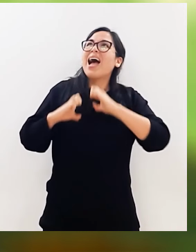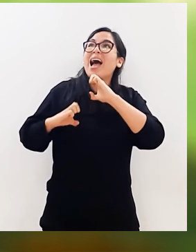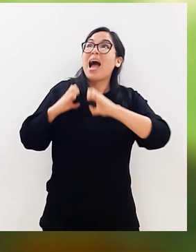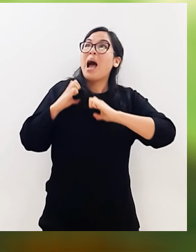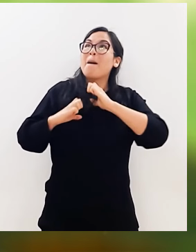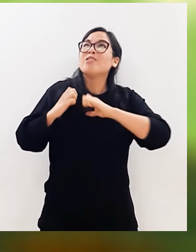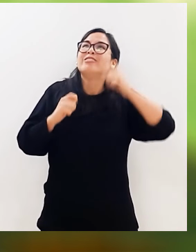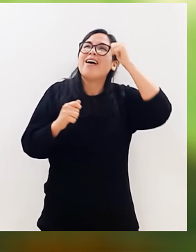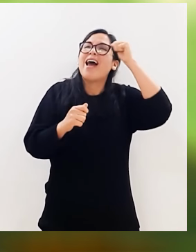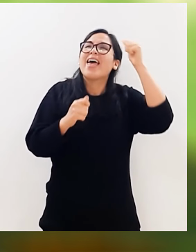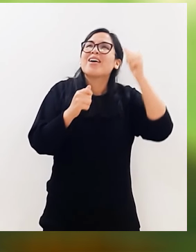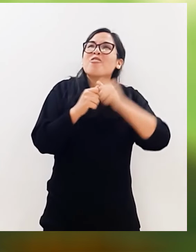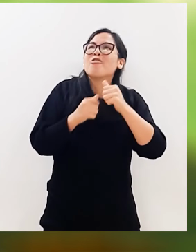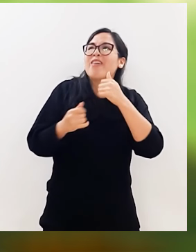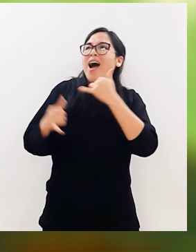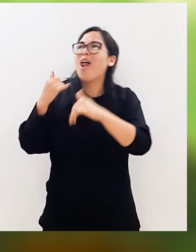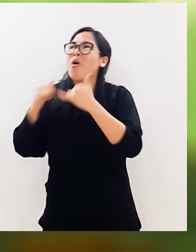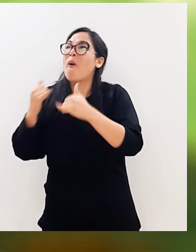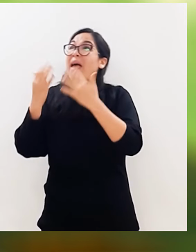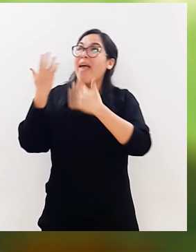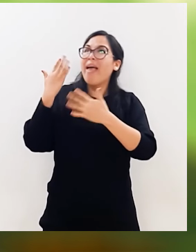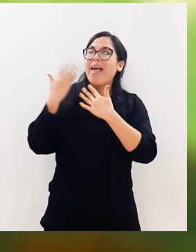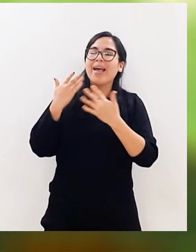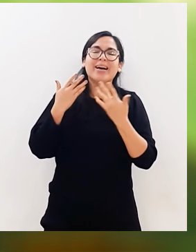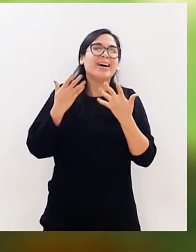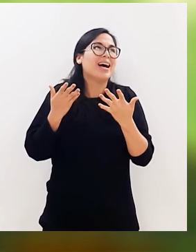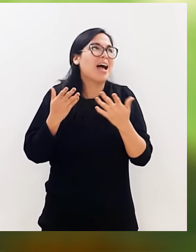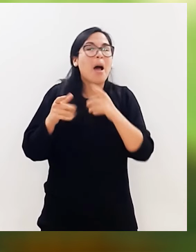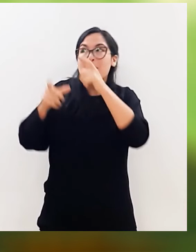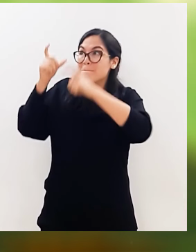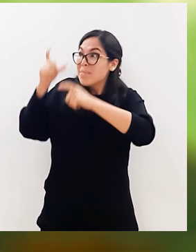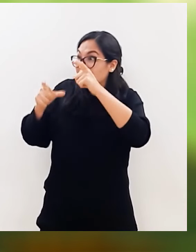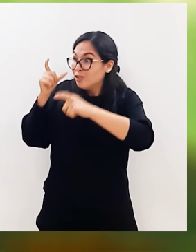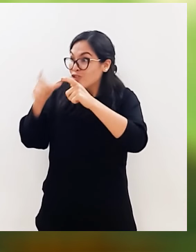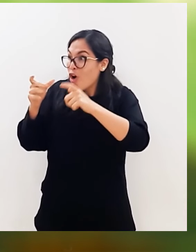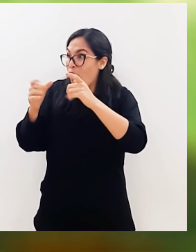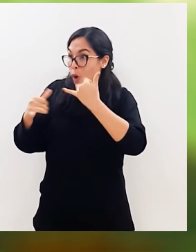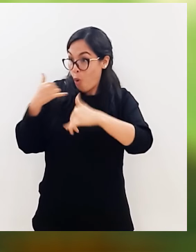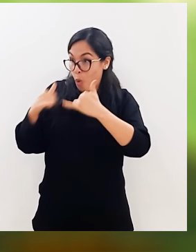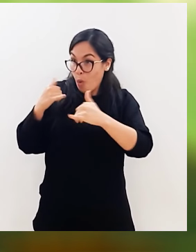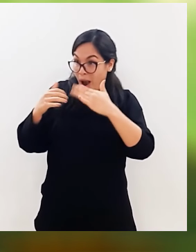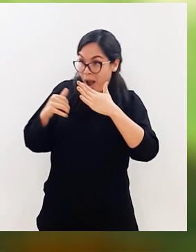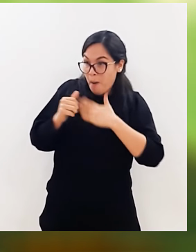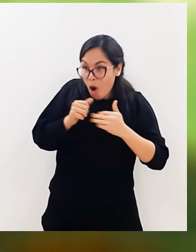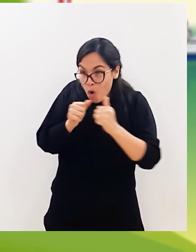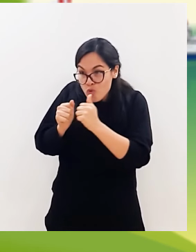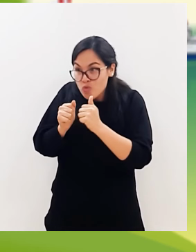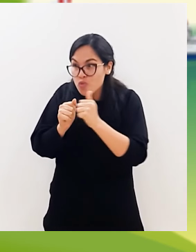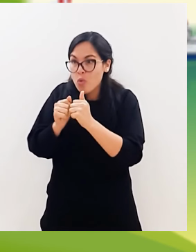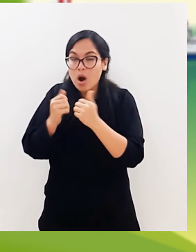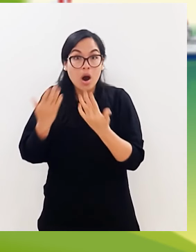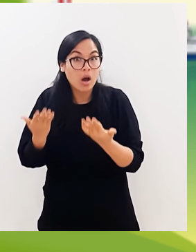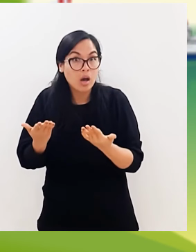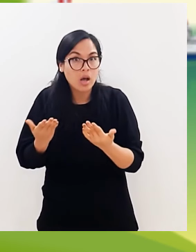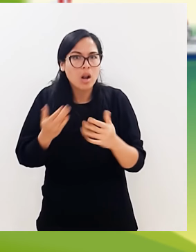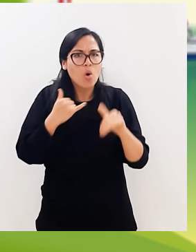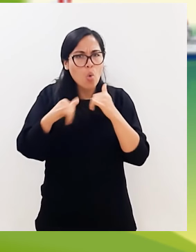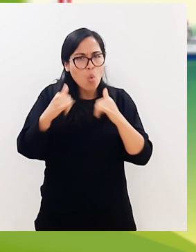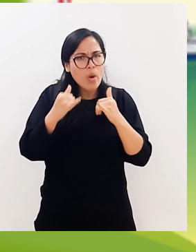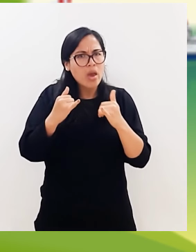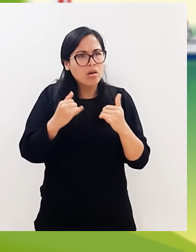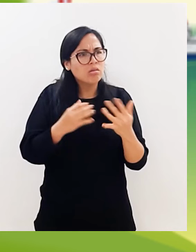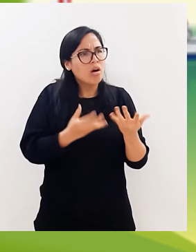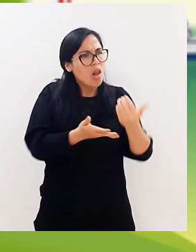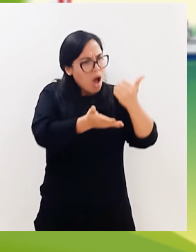recordar los momentos de juego! Y a las personas con las que jugaba El juego les